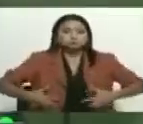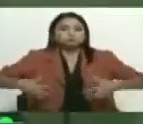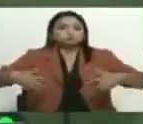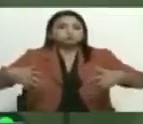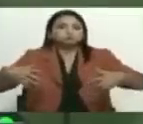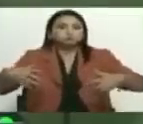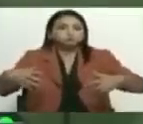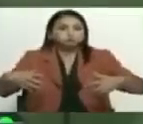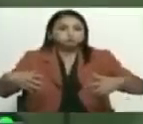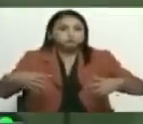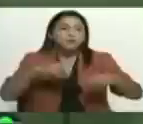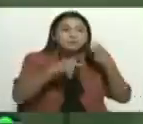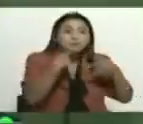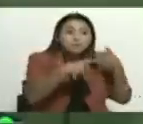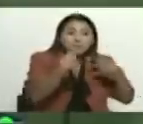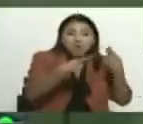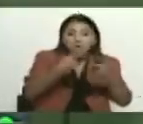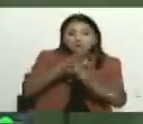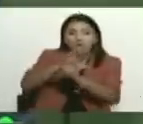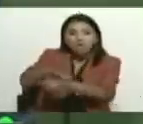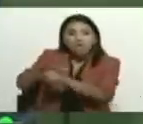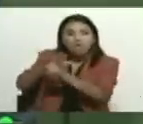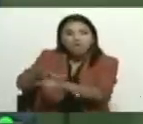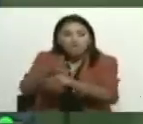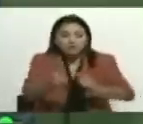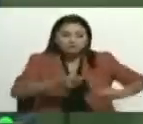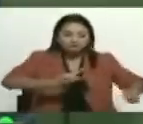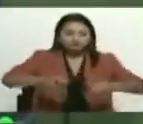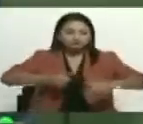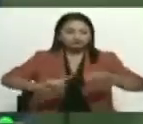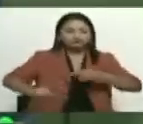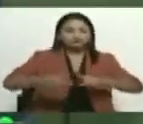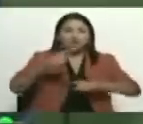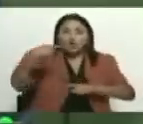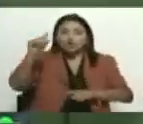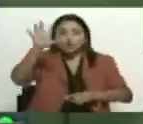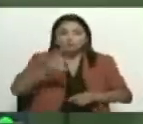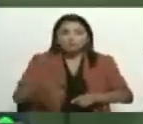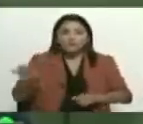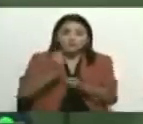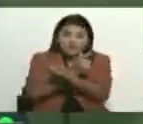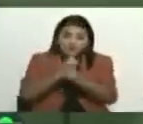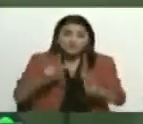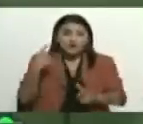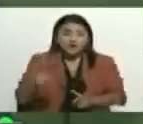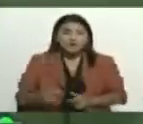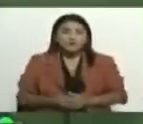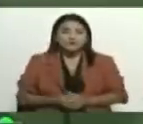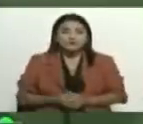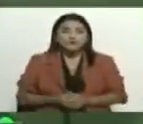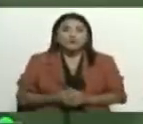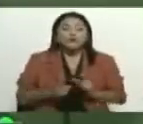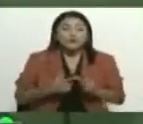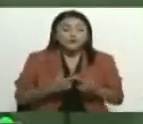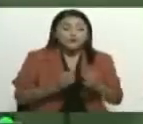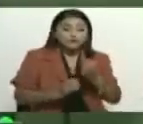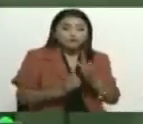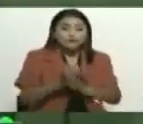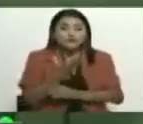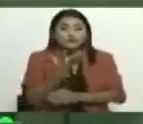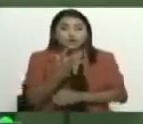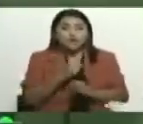además las politizan para ejercer la presión y dominación sobre las naciones soberanas. La refundación de Naciones